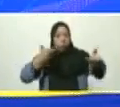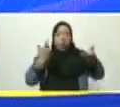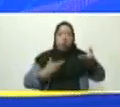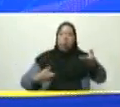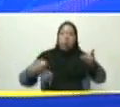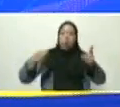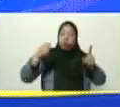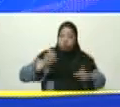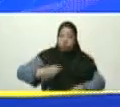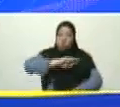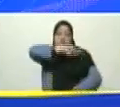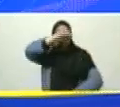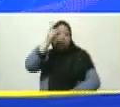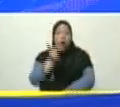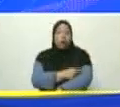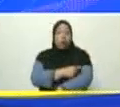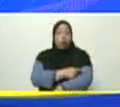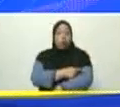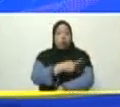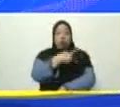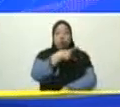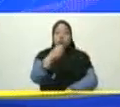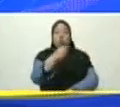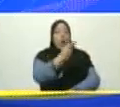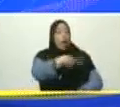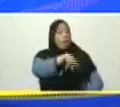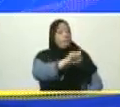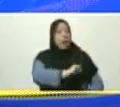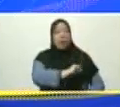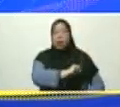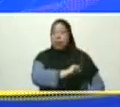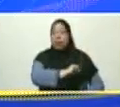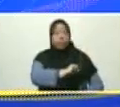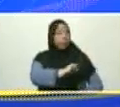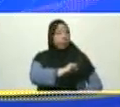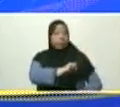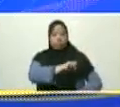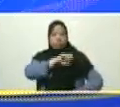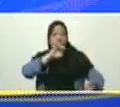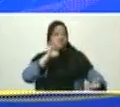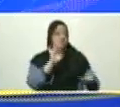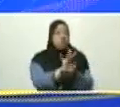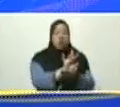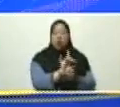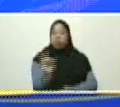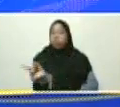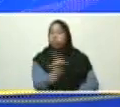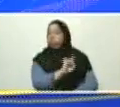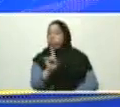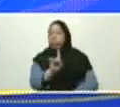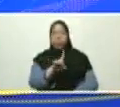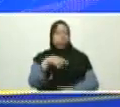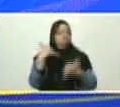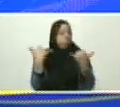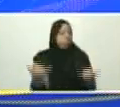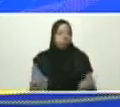retumbante, le dijeron al Imperio Español, fuera de aquí, ya basta.